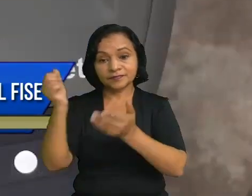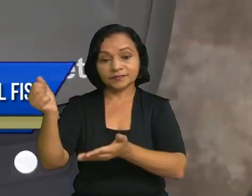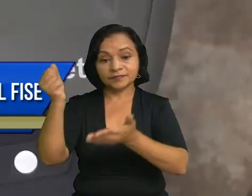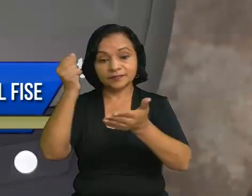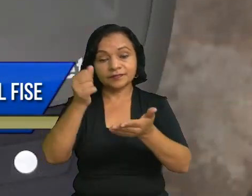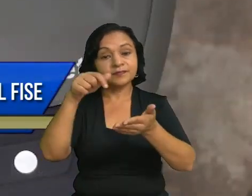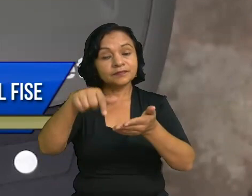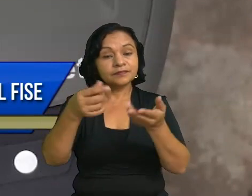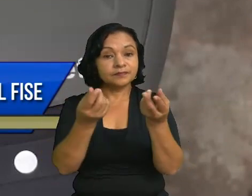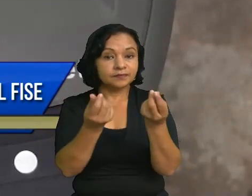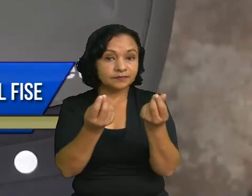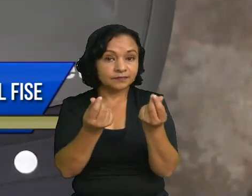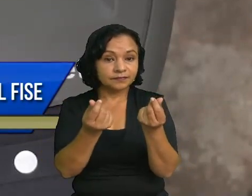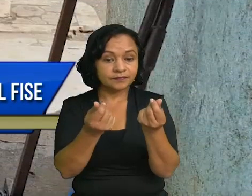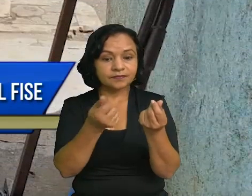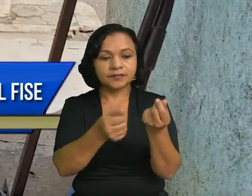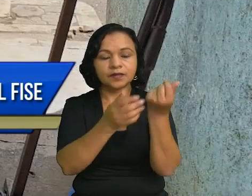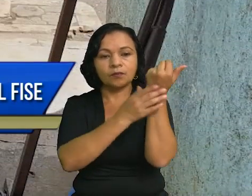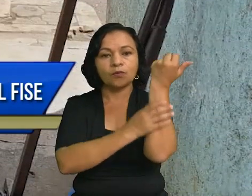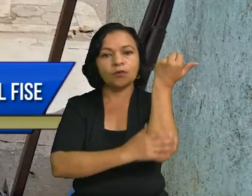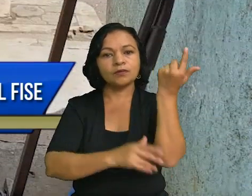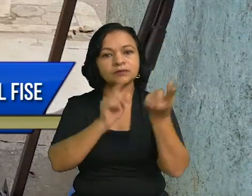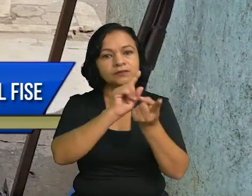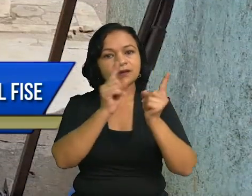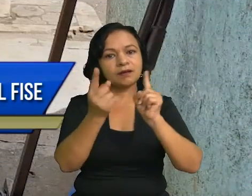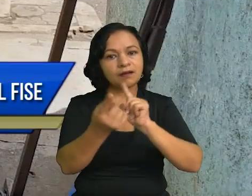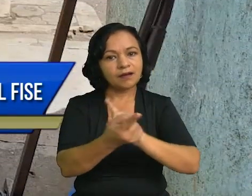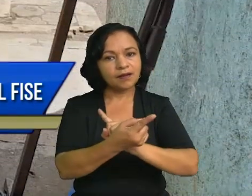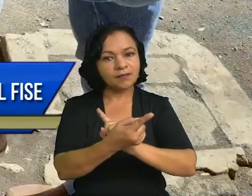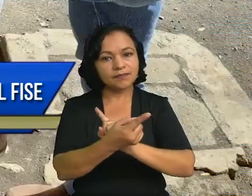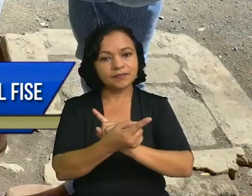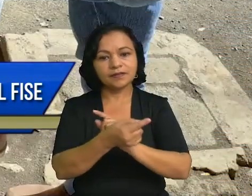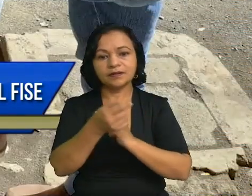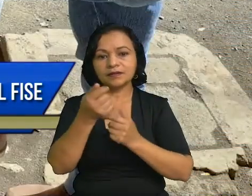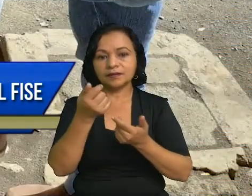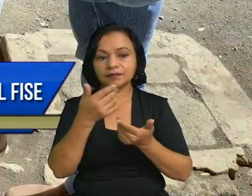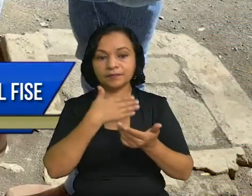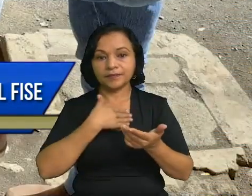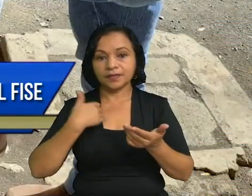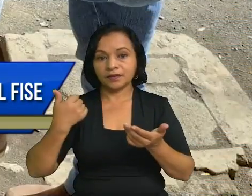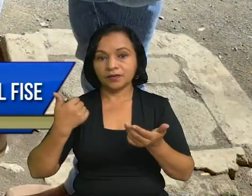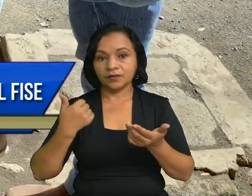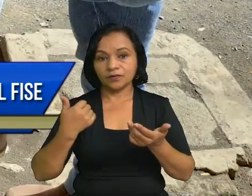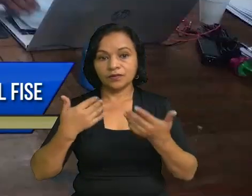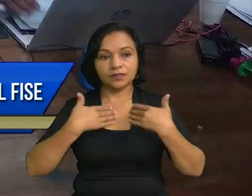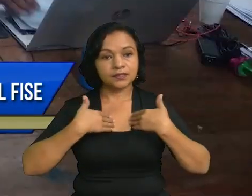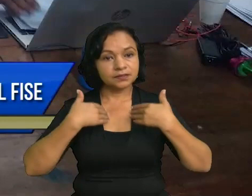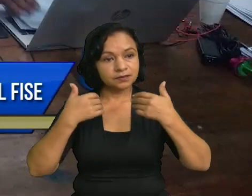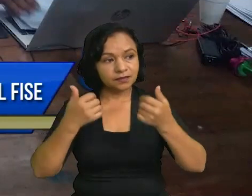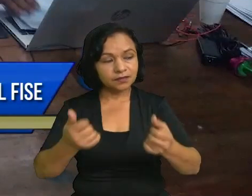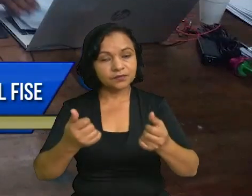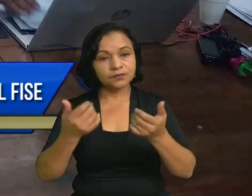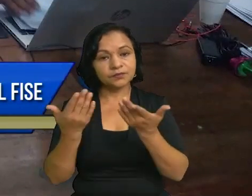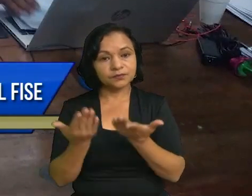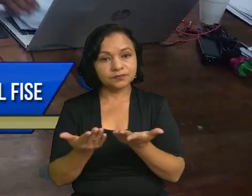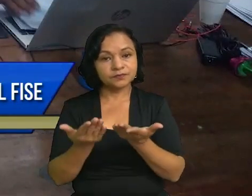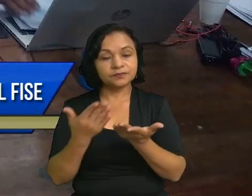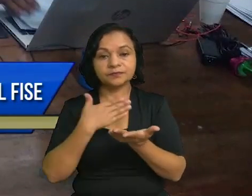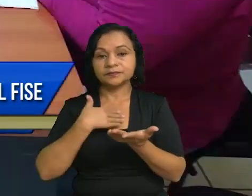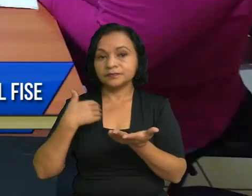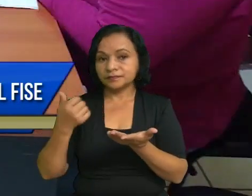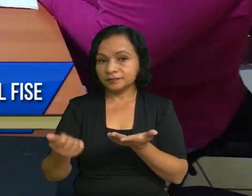agua nosotros reducimos la pobreza cuando se invierte en agua nosotros mejoramos las condiciones de salud mejoramos también